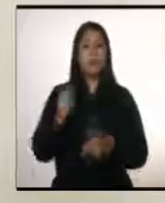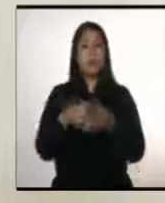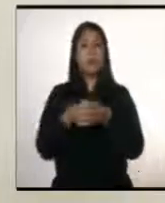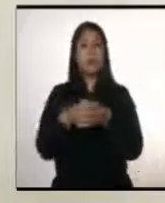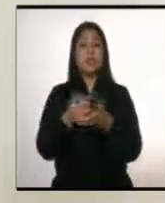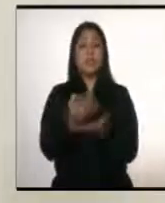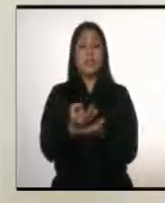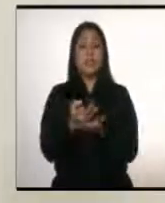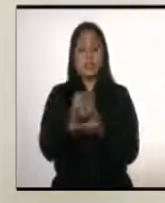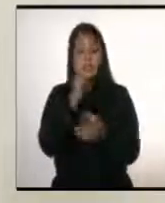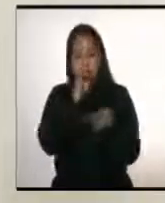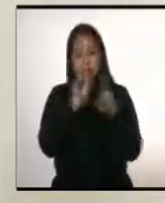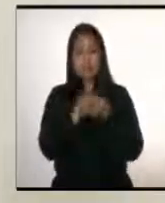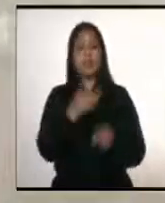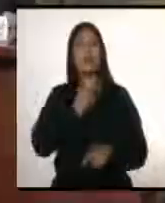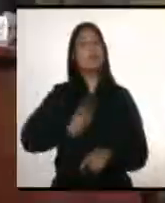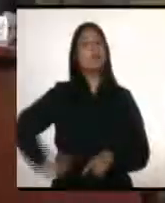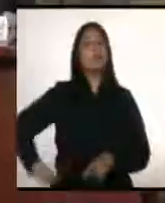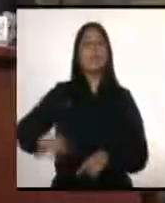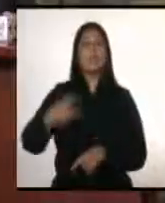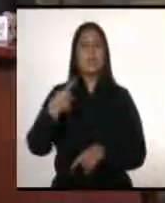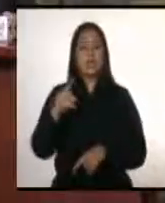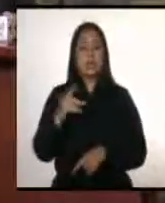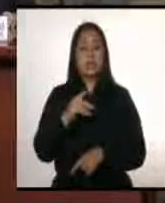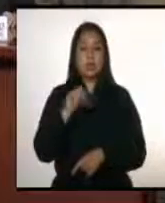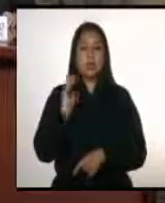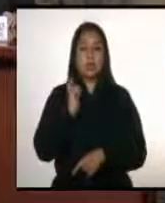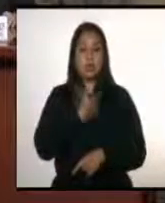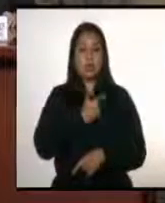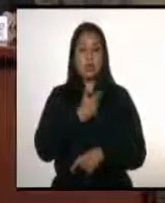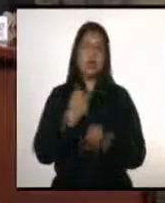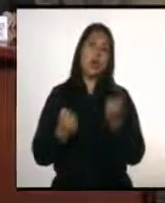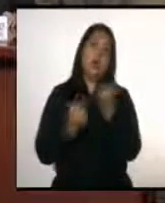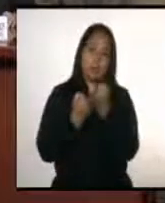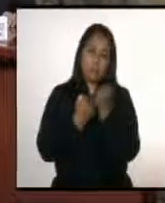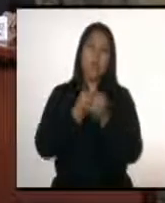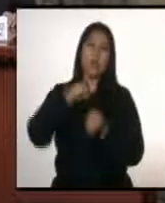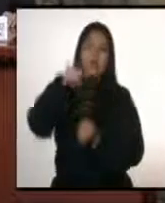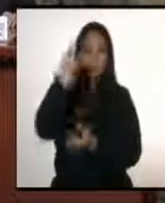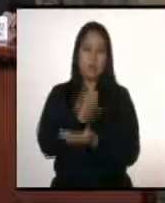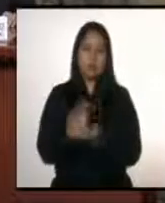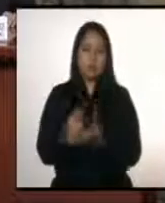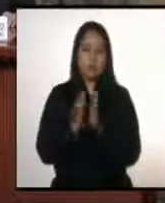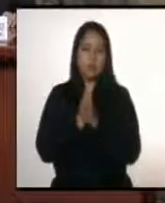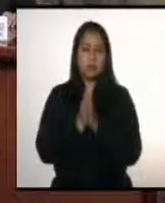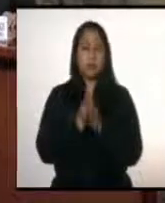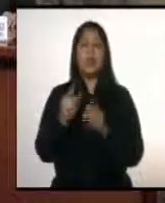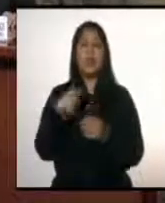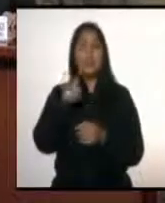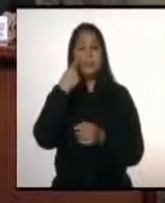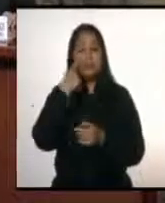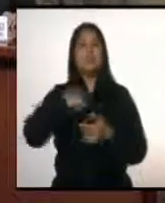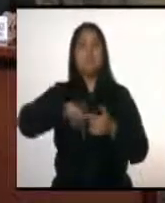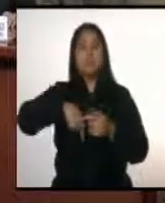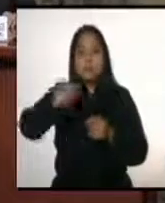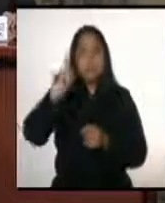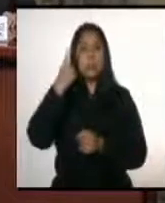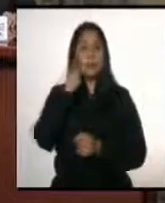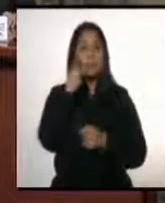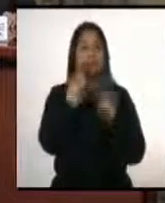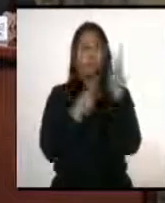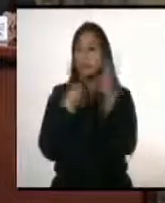y al señor presidente del Congreso nos la apoyen la semana entrante, el poder salir a ayudar aquel sector informal